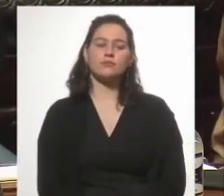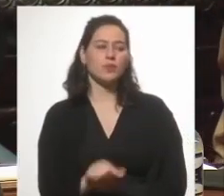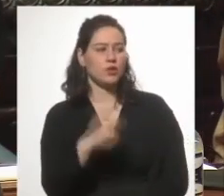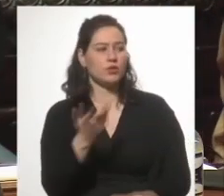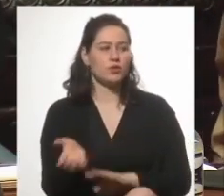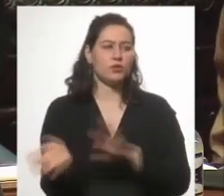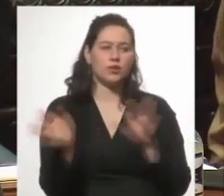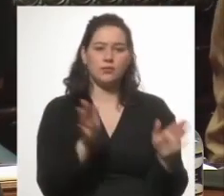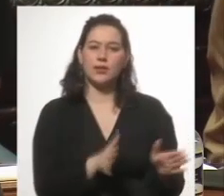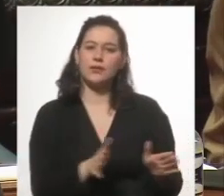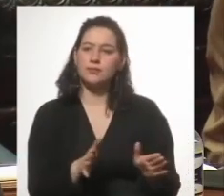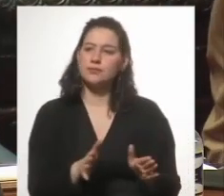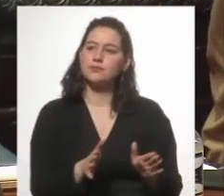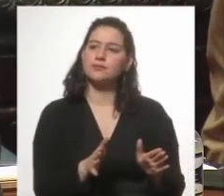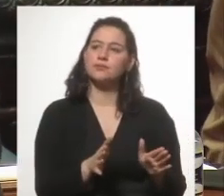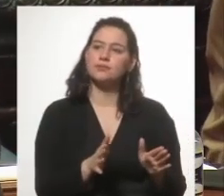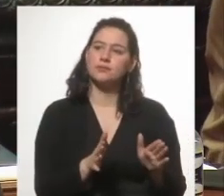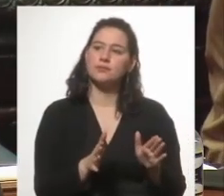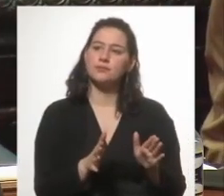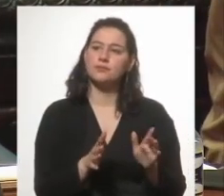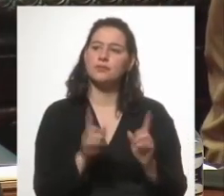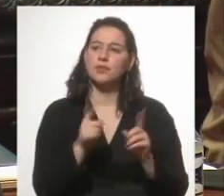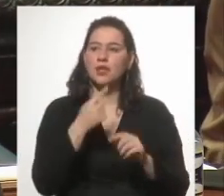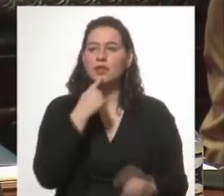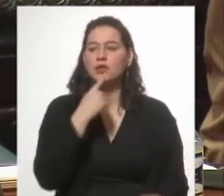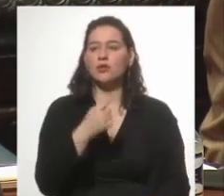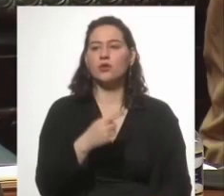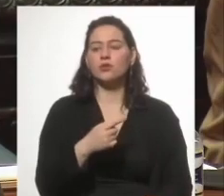lado, lo que se insinuó